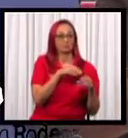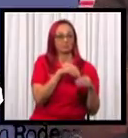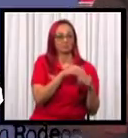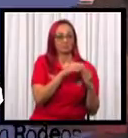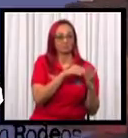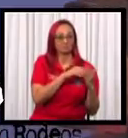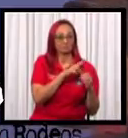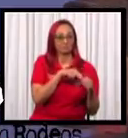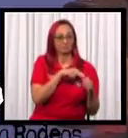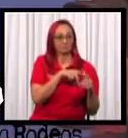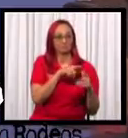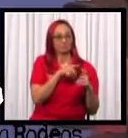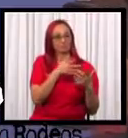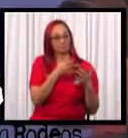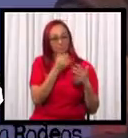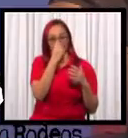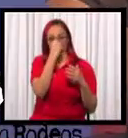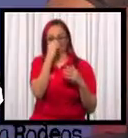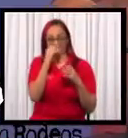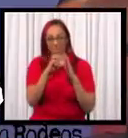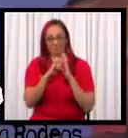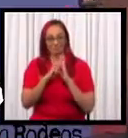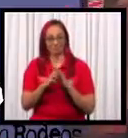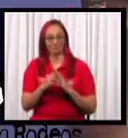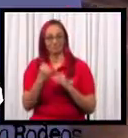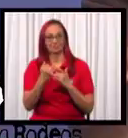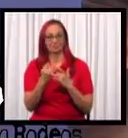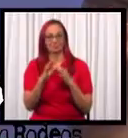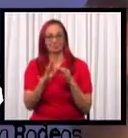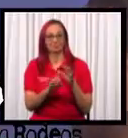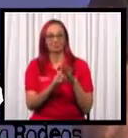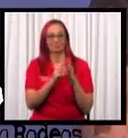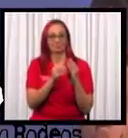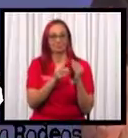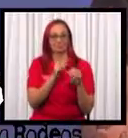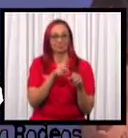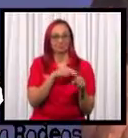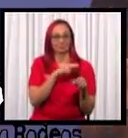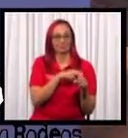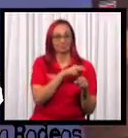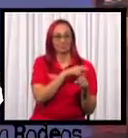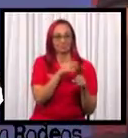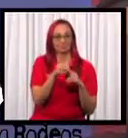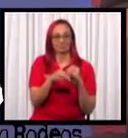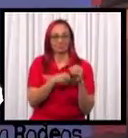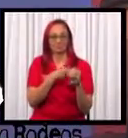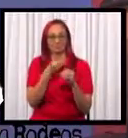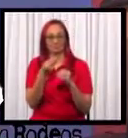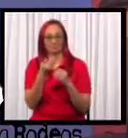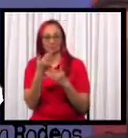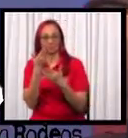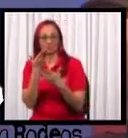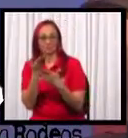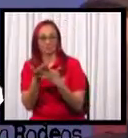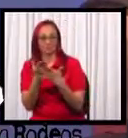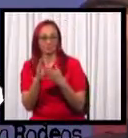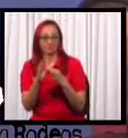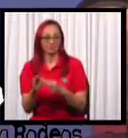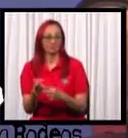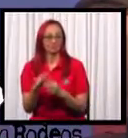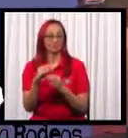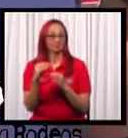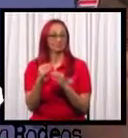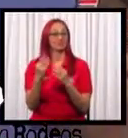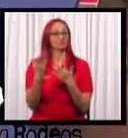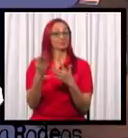Entonces, en tanto haya producción nacional y esa producción llegue al industrial y